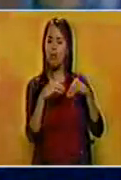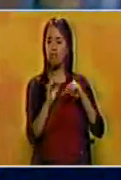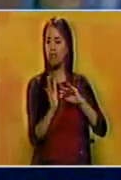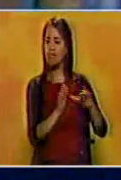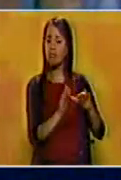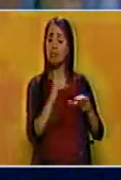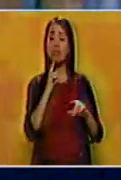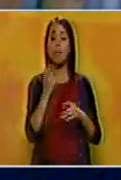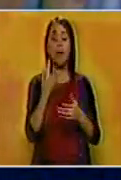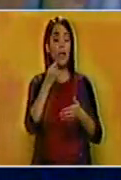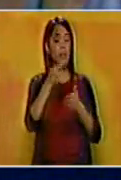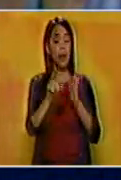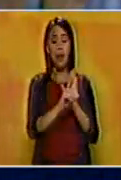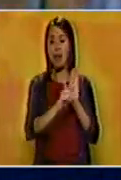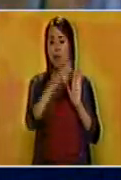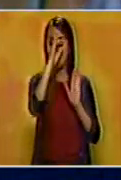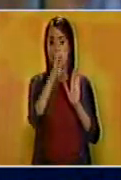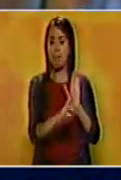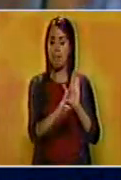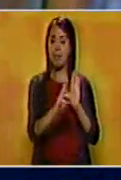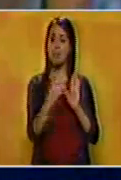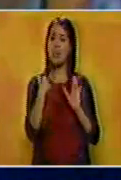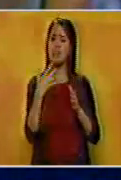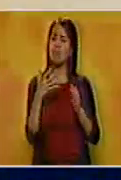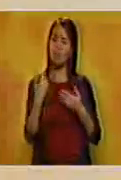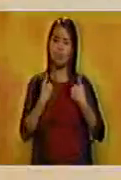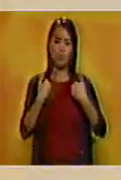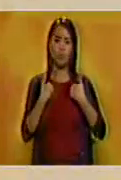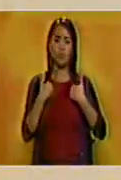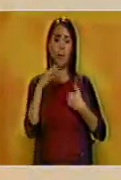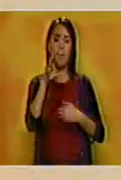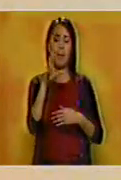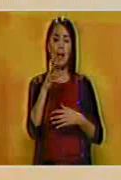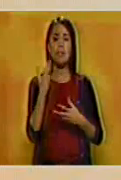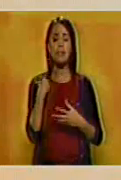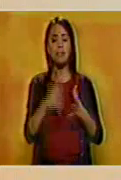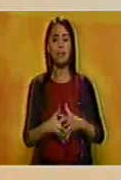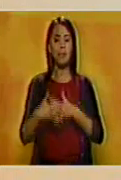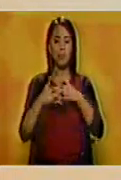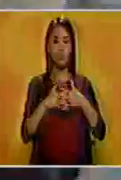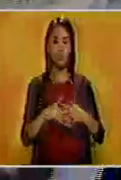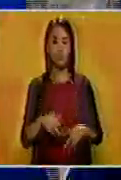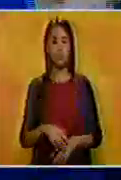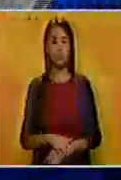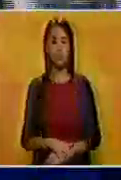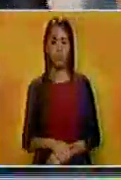en contra de leyes internacionales y acabará perjudicando a la nación norteamericana.